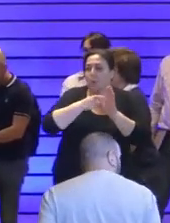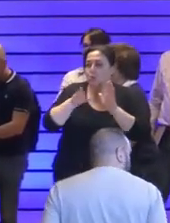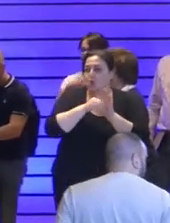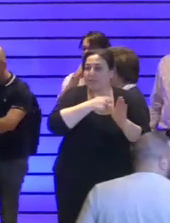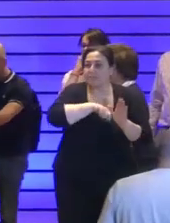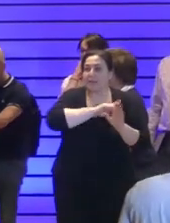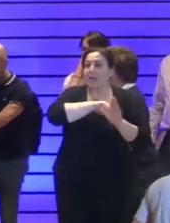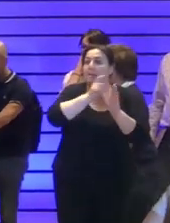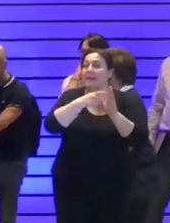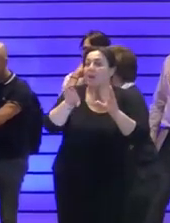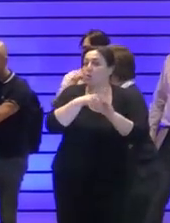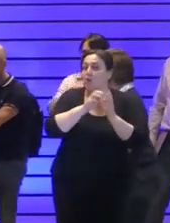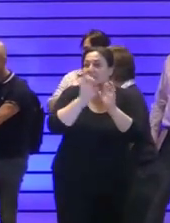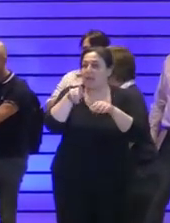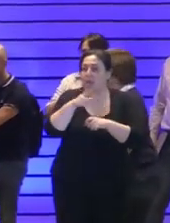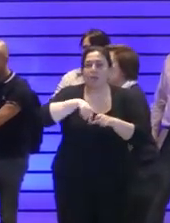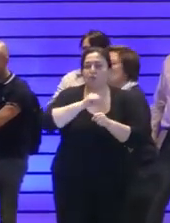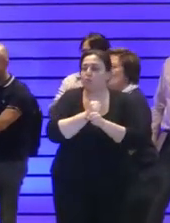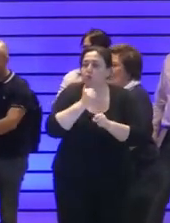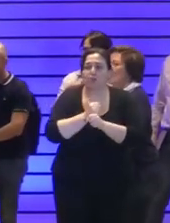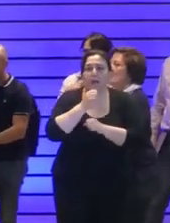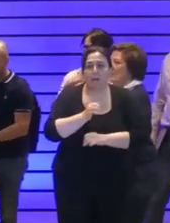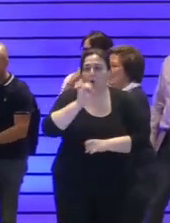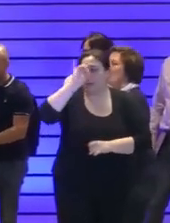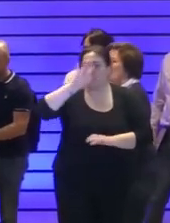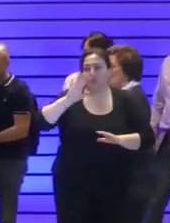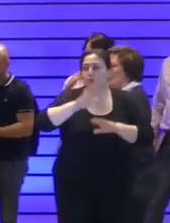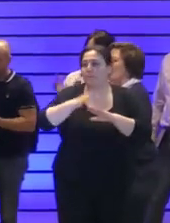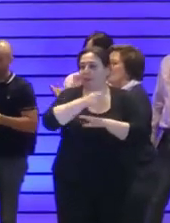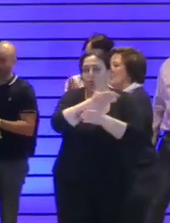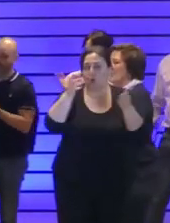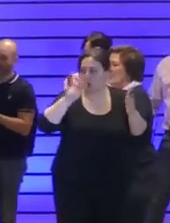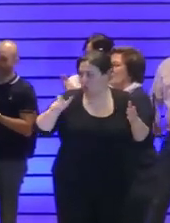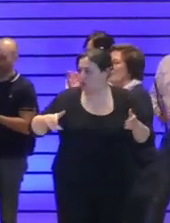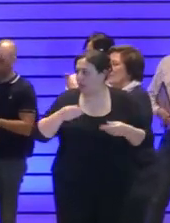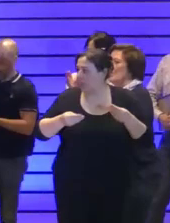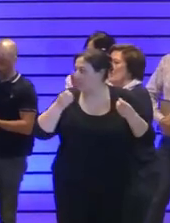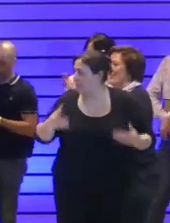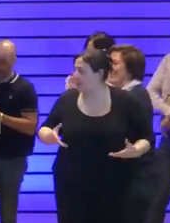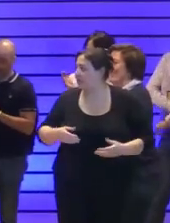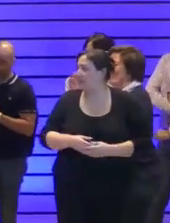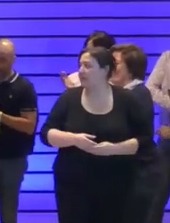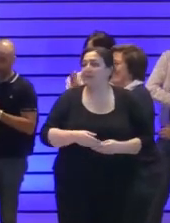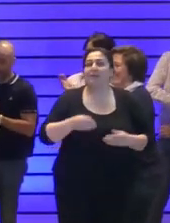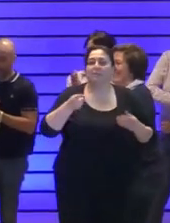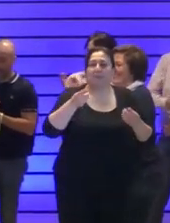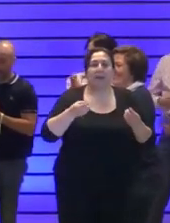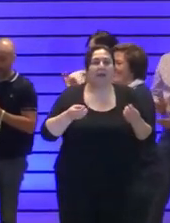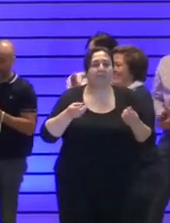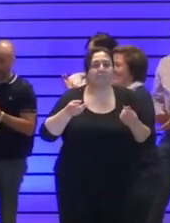han hecho un trabajo impresionante para que estuvierais cómodos. Espero que os haya gustado las comidas, las cenas y el